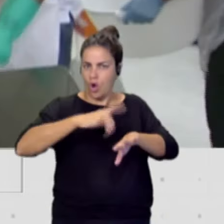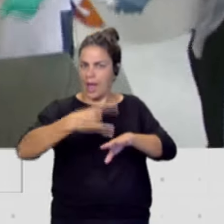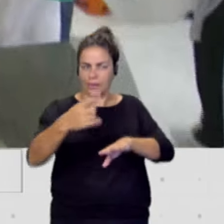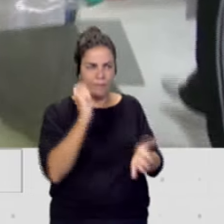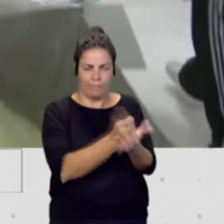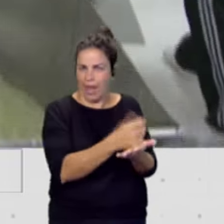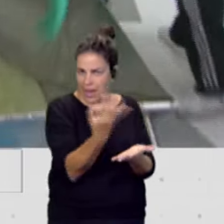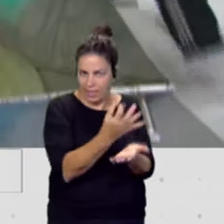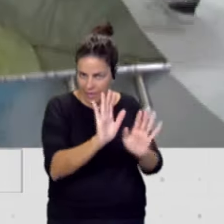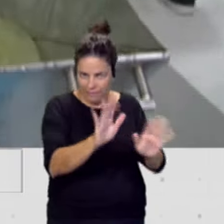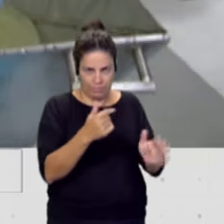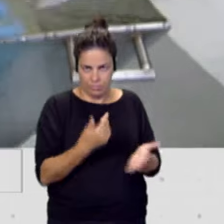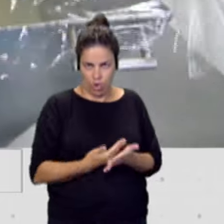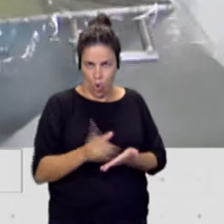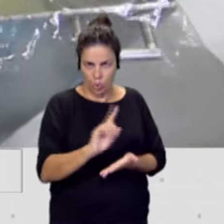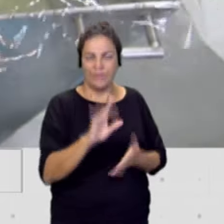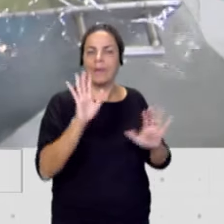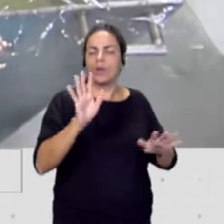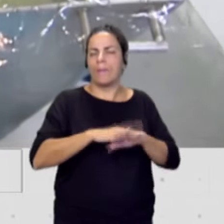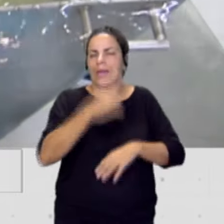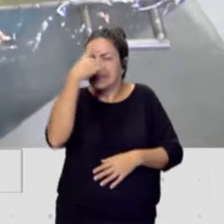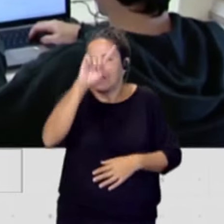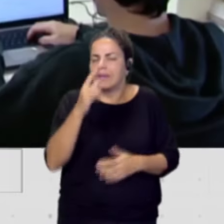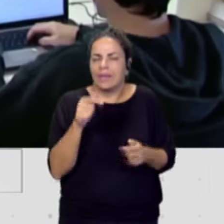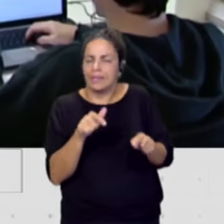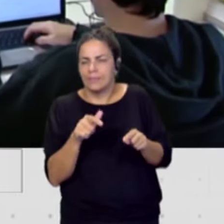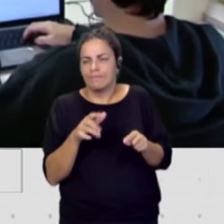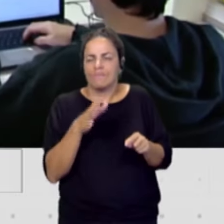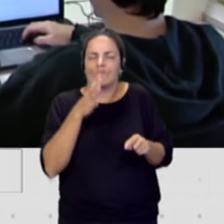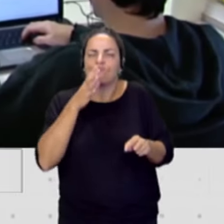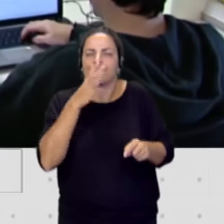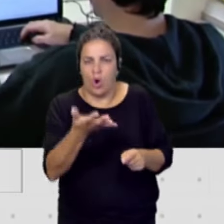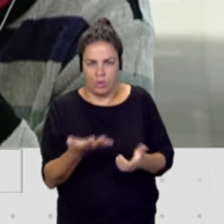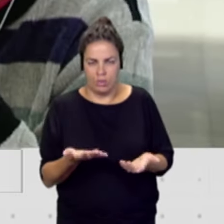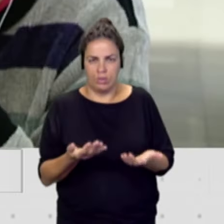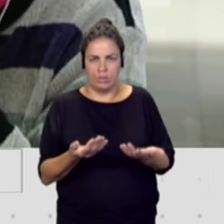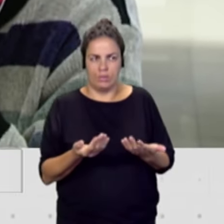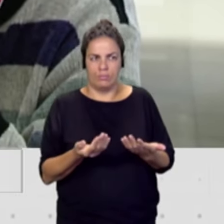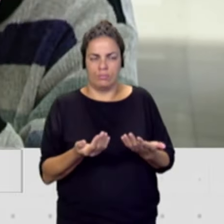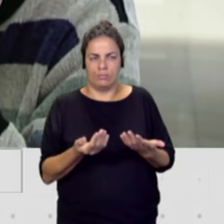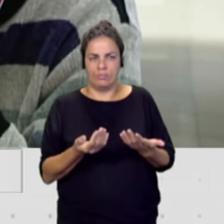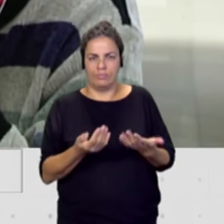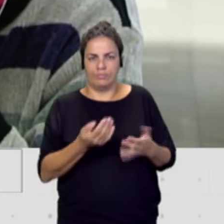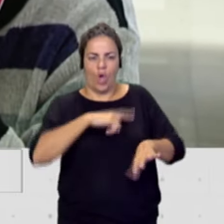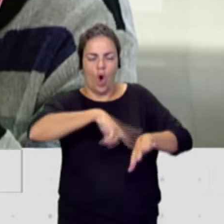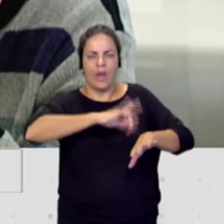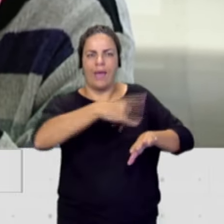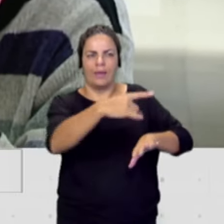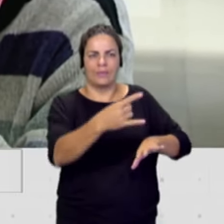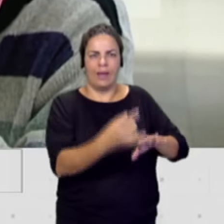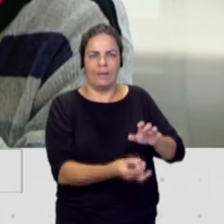para entender la naturaleza de esa recurrencia a las horas